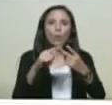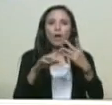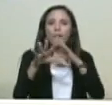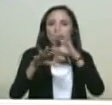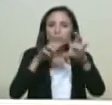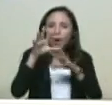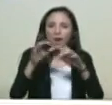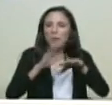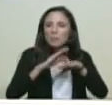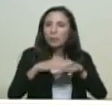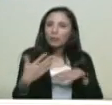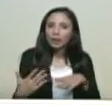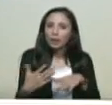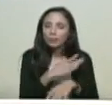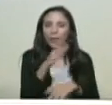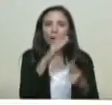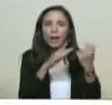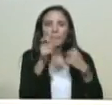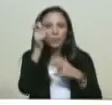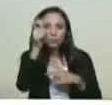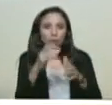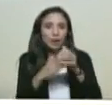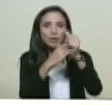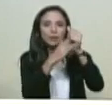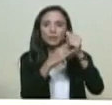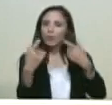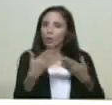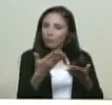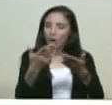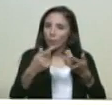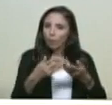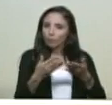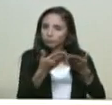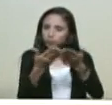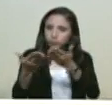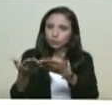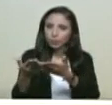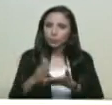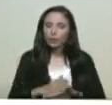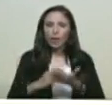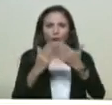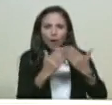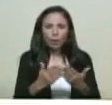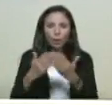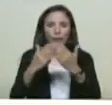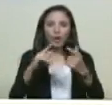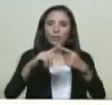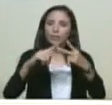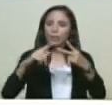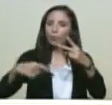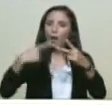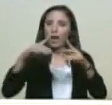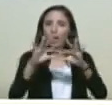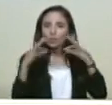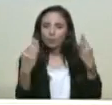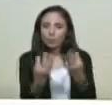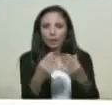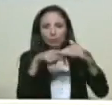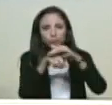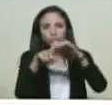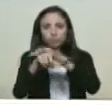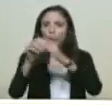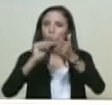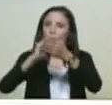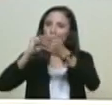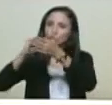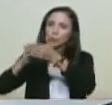liceos. Y que le llegue el folletico, ¿tú? A través de la escuela al hogar, ¿verdad?